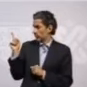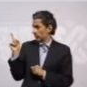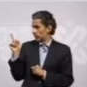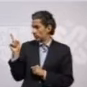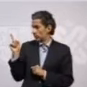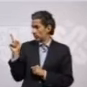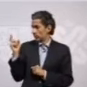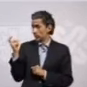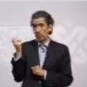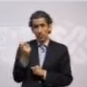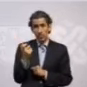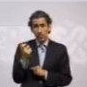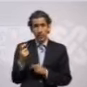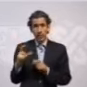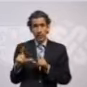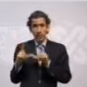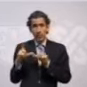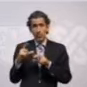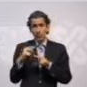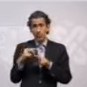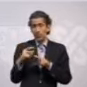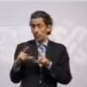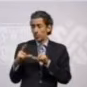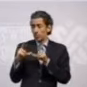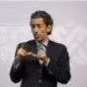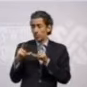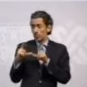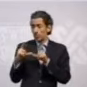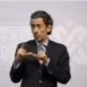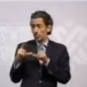de 20 pesos. Aquí.